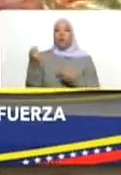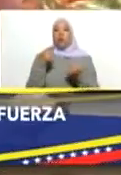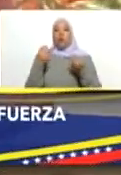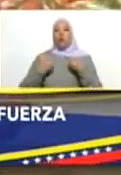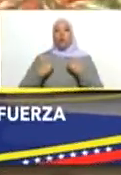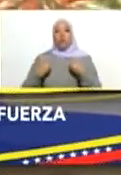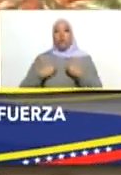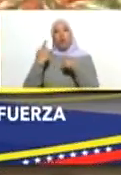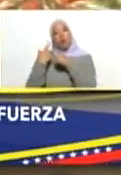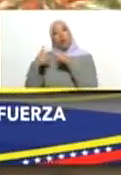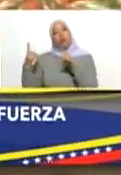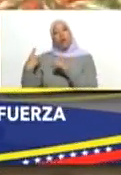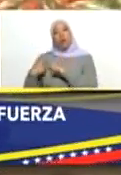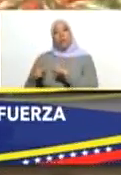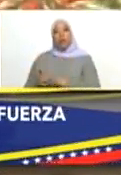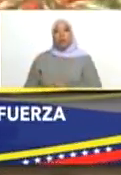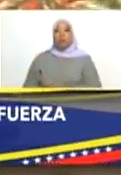por los demás,